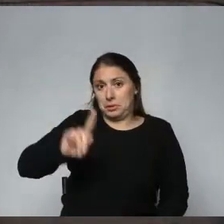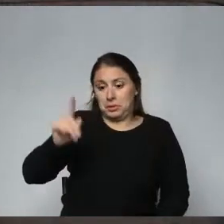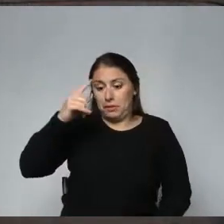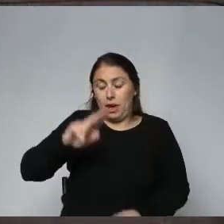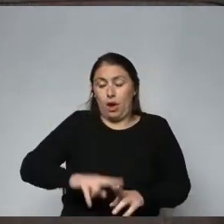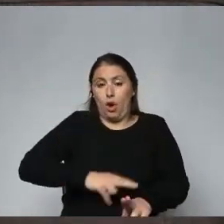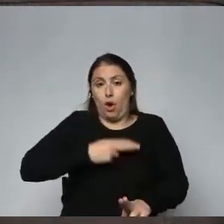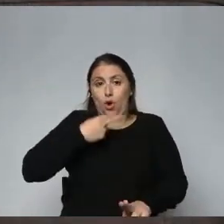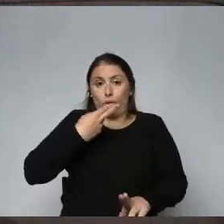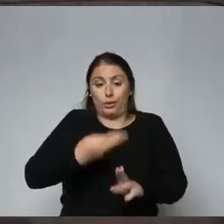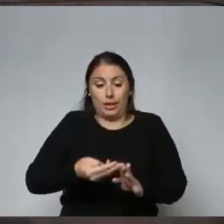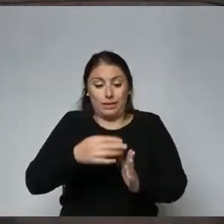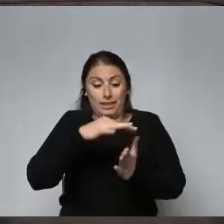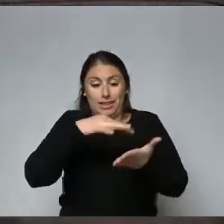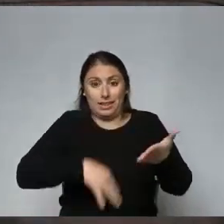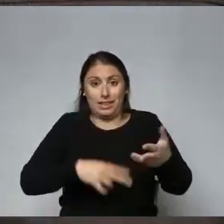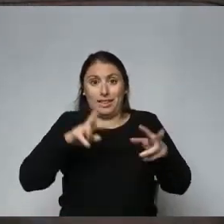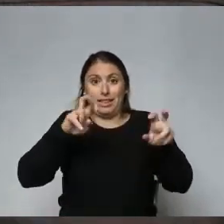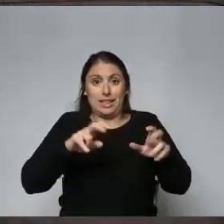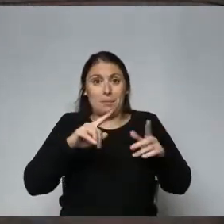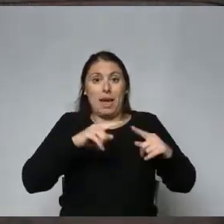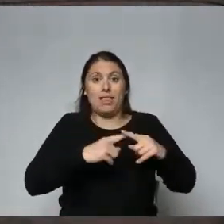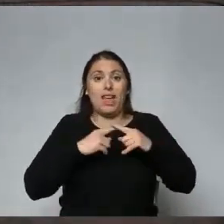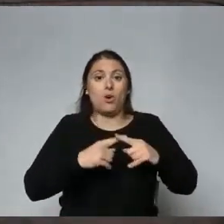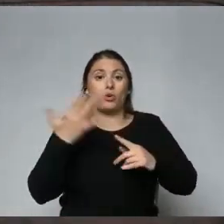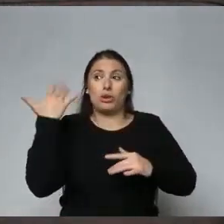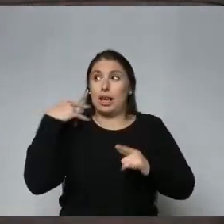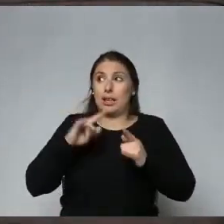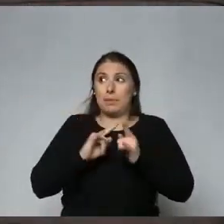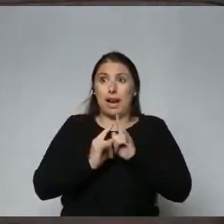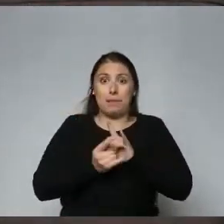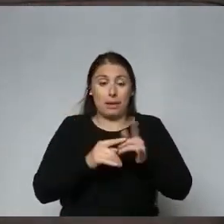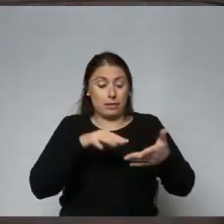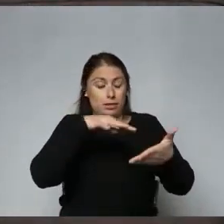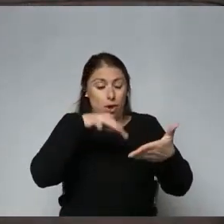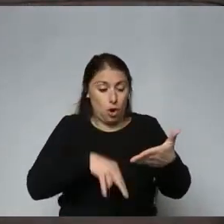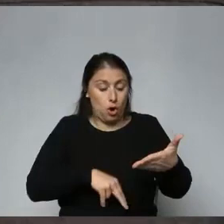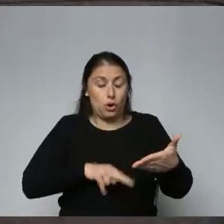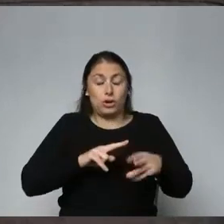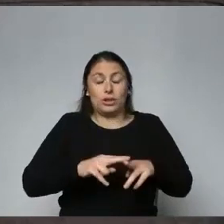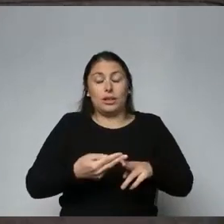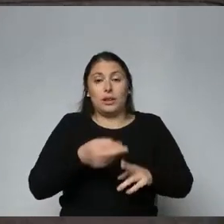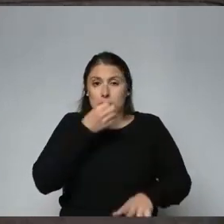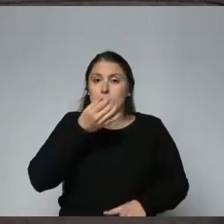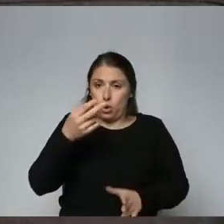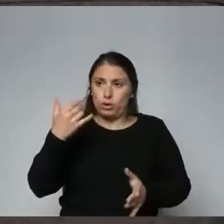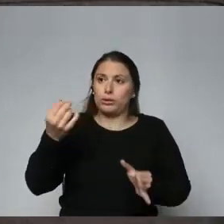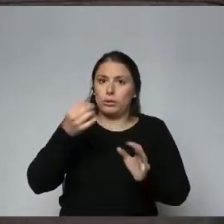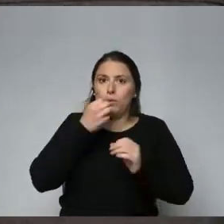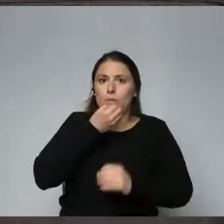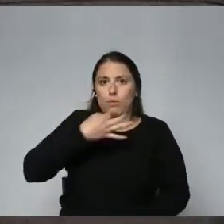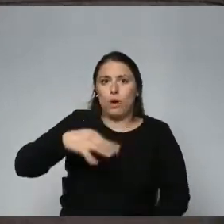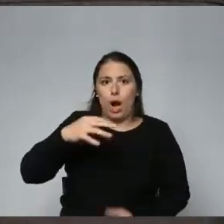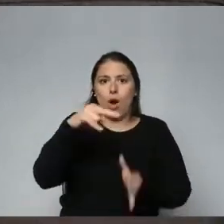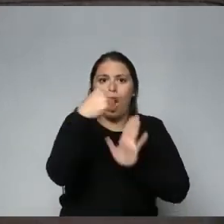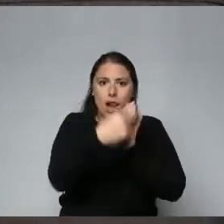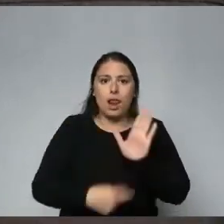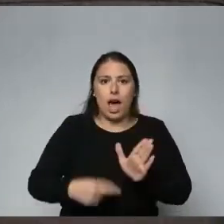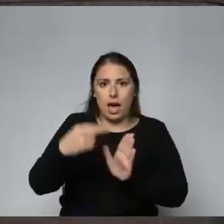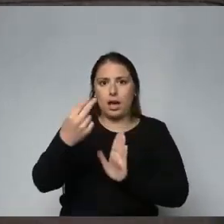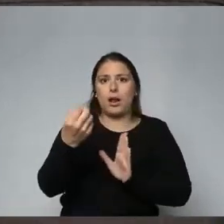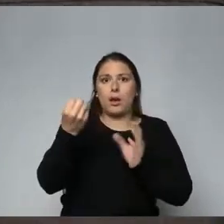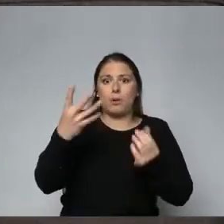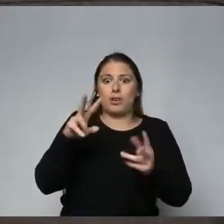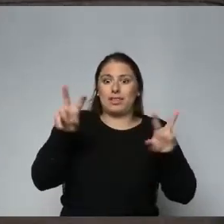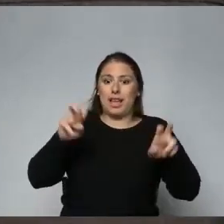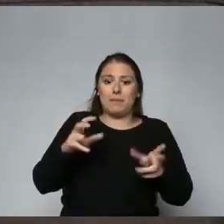leer las discusiones parlamentarias, que sería bueno que se leyeran. Es un tema ahora para